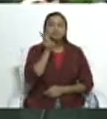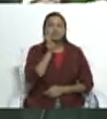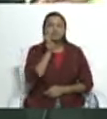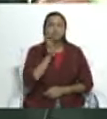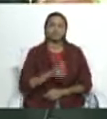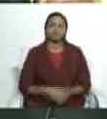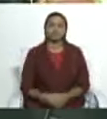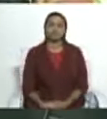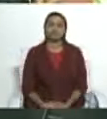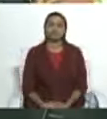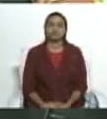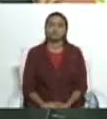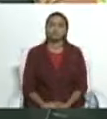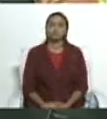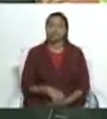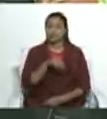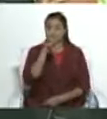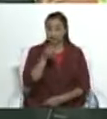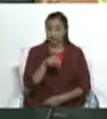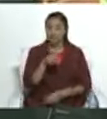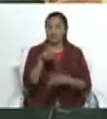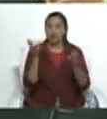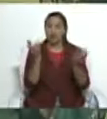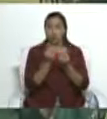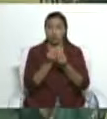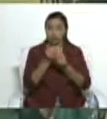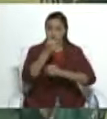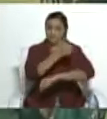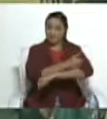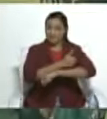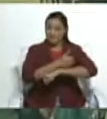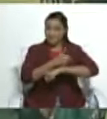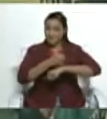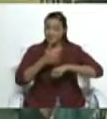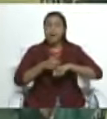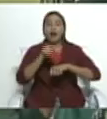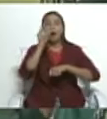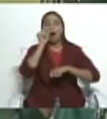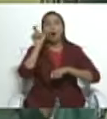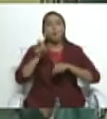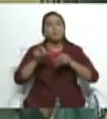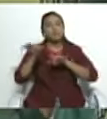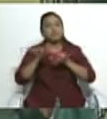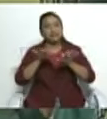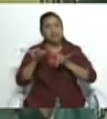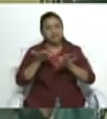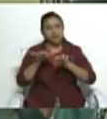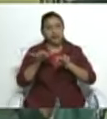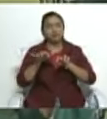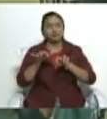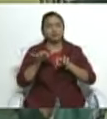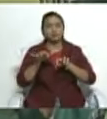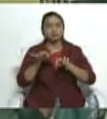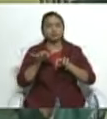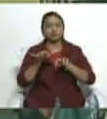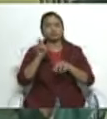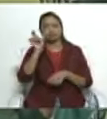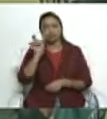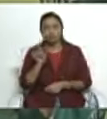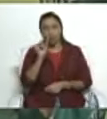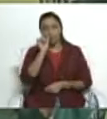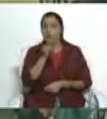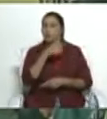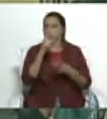Zabalce, el secretario general del Consejo Nacional Electoral, doctor Menese, la doctora Cami